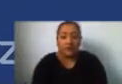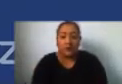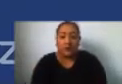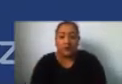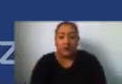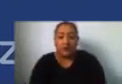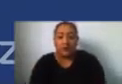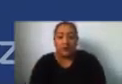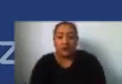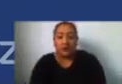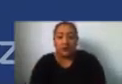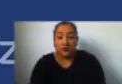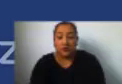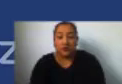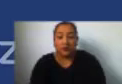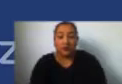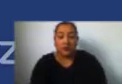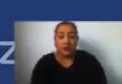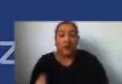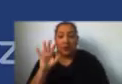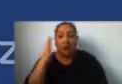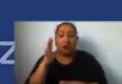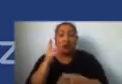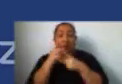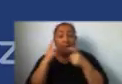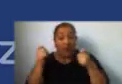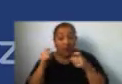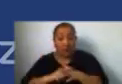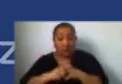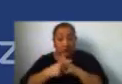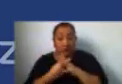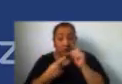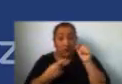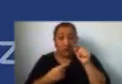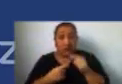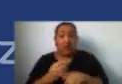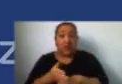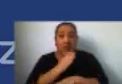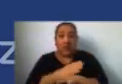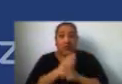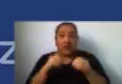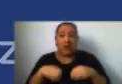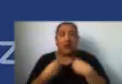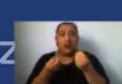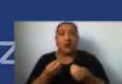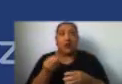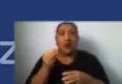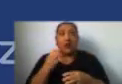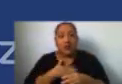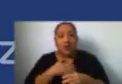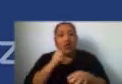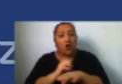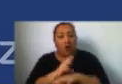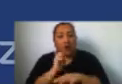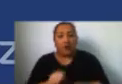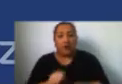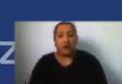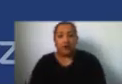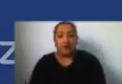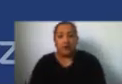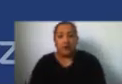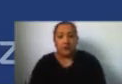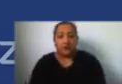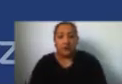Desde marzo que se inició esta pandemia, se designó, a partir también de nuestras recomendaciones, al Hospital